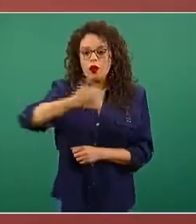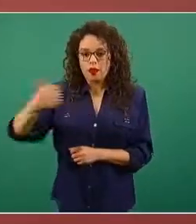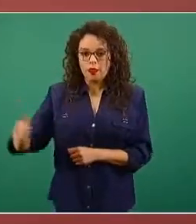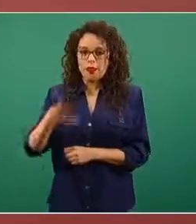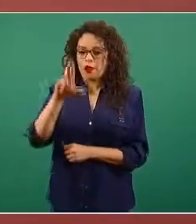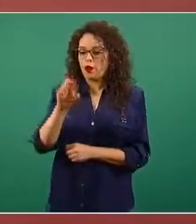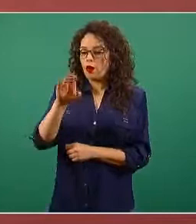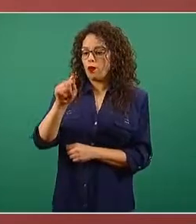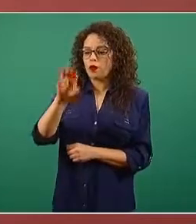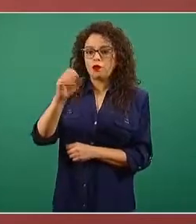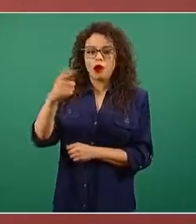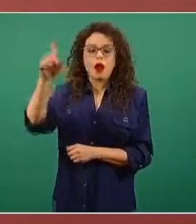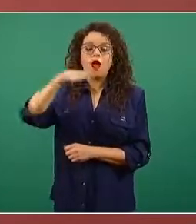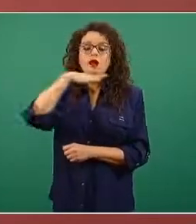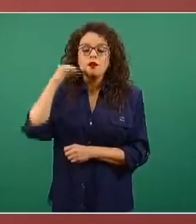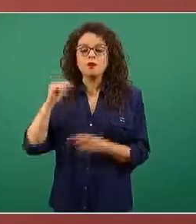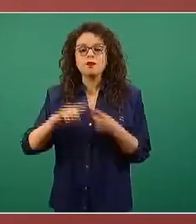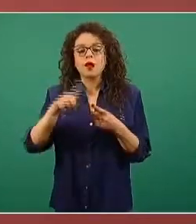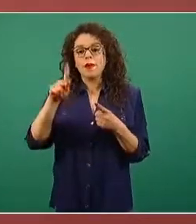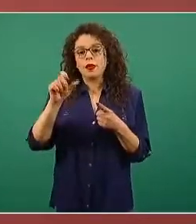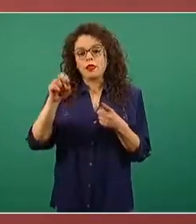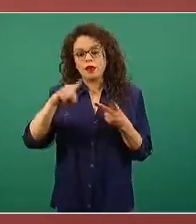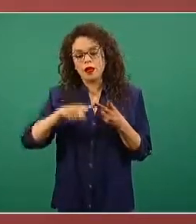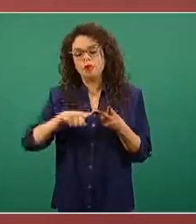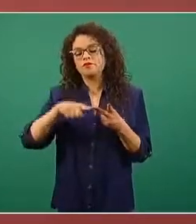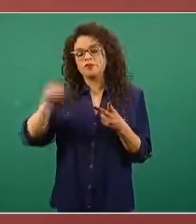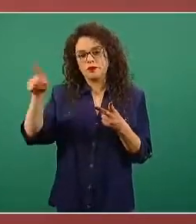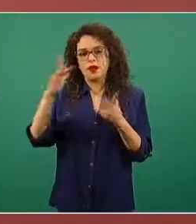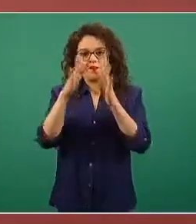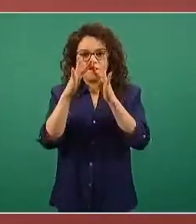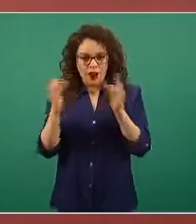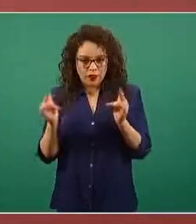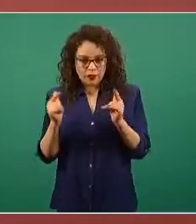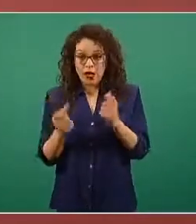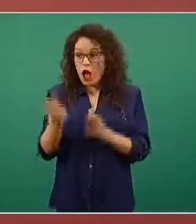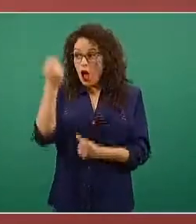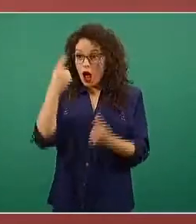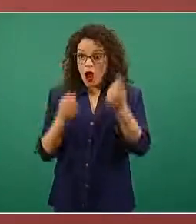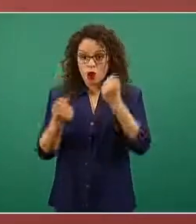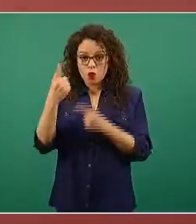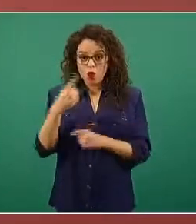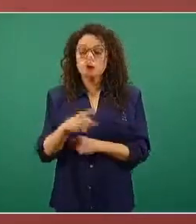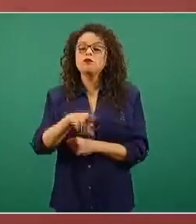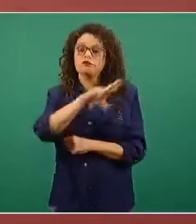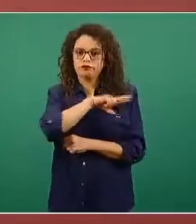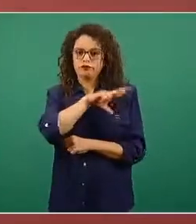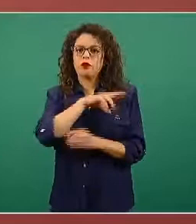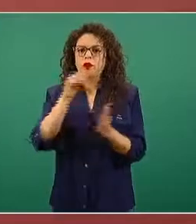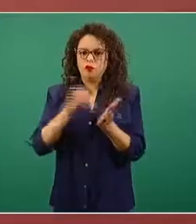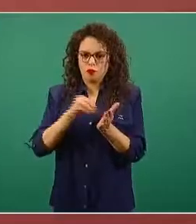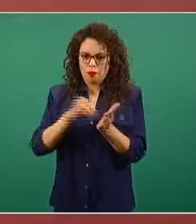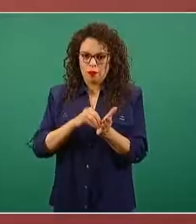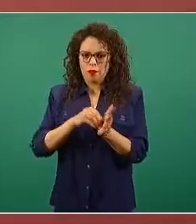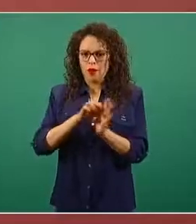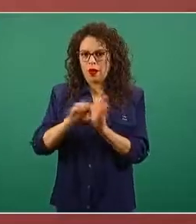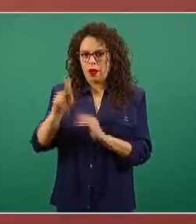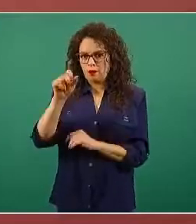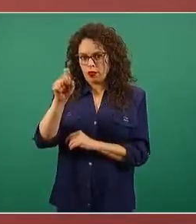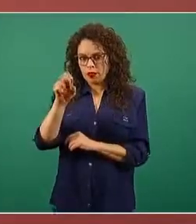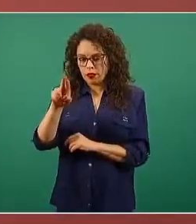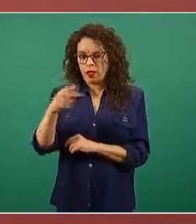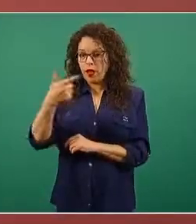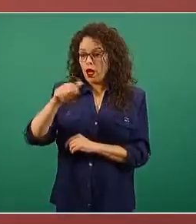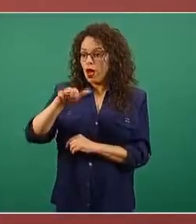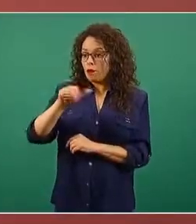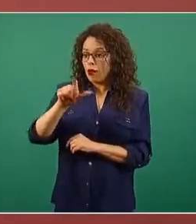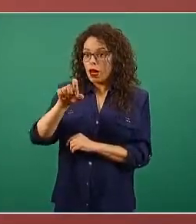en Alemania, Pasteur en Francia. Algunos continúan siendo privados, como el Instituto Pasteur. Gamaleya es un instituto